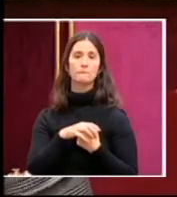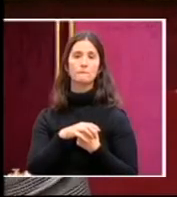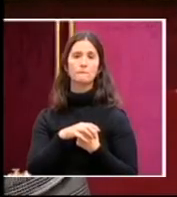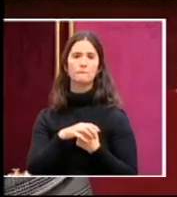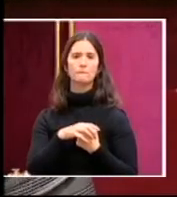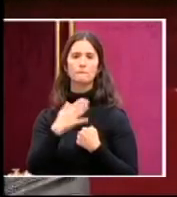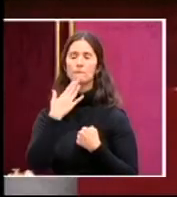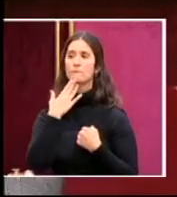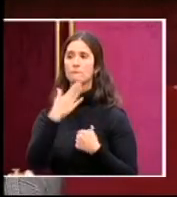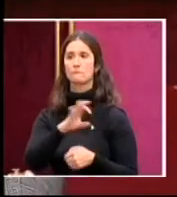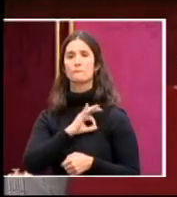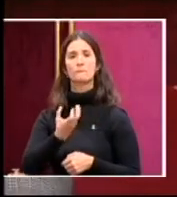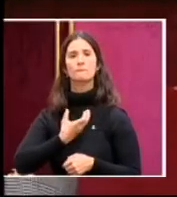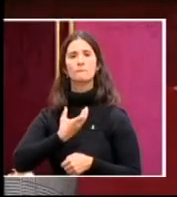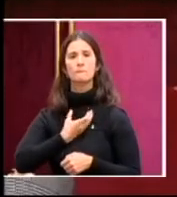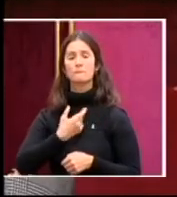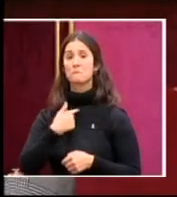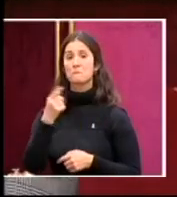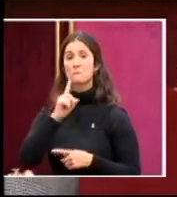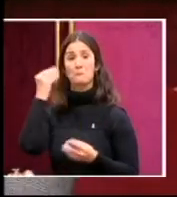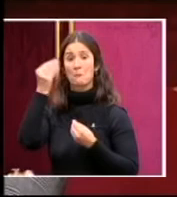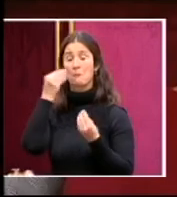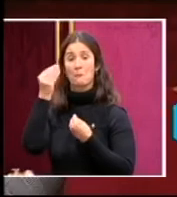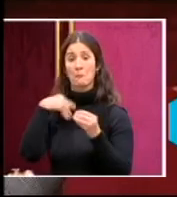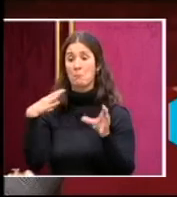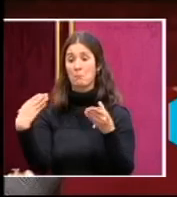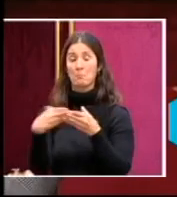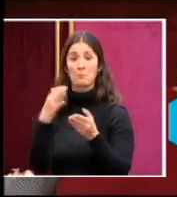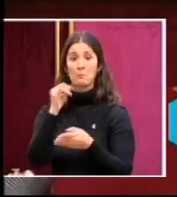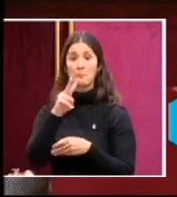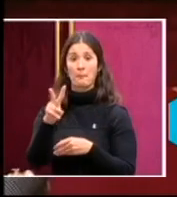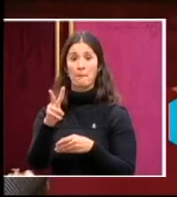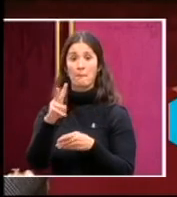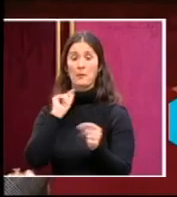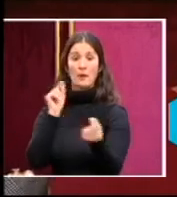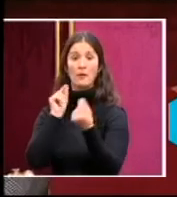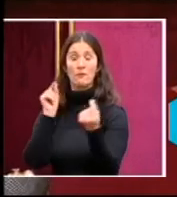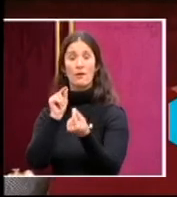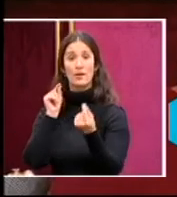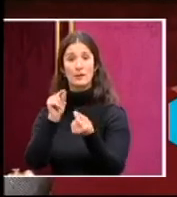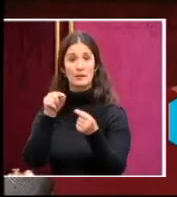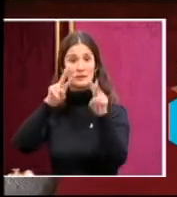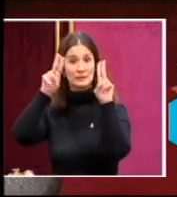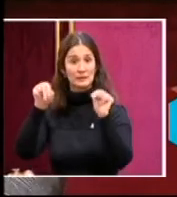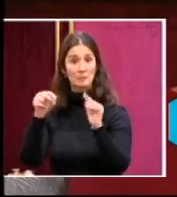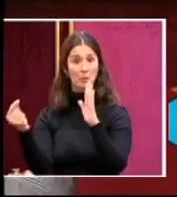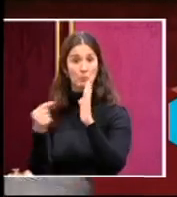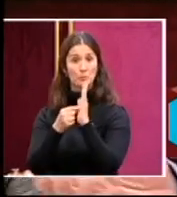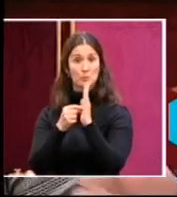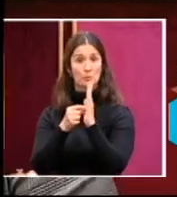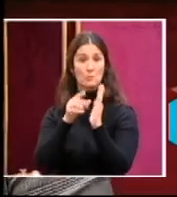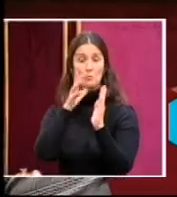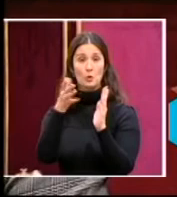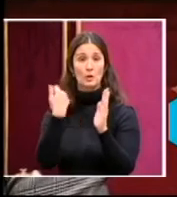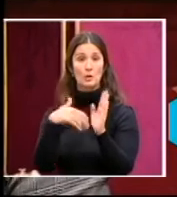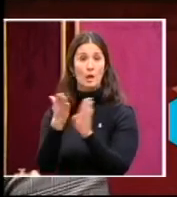Bien, gracias, señor alcalde. No teníamos intención por parte del Grupo Municipal de Izquierda Unida hacer debate sobre este punto, toda vez que